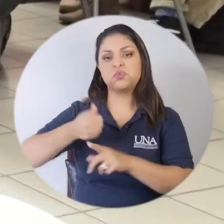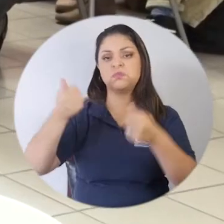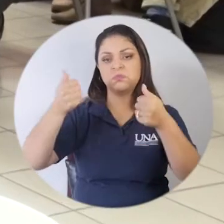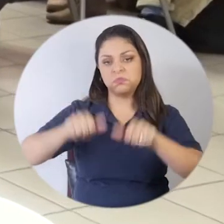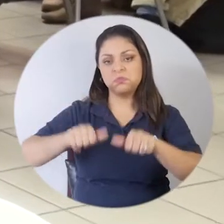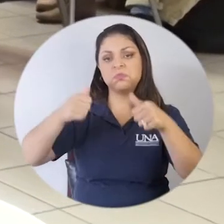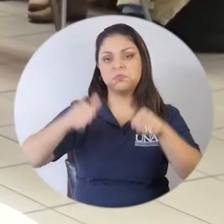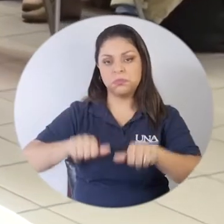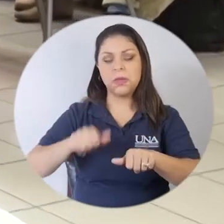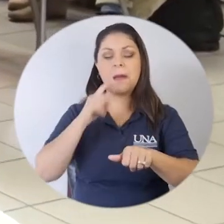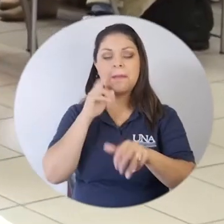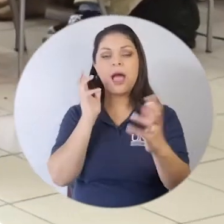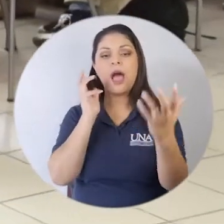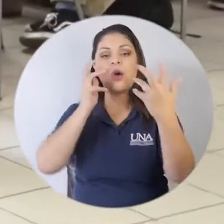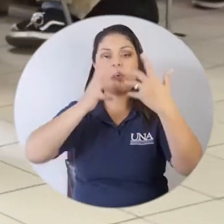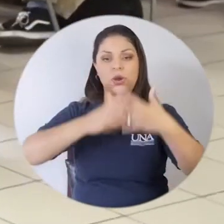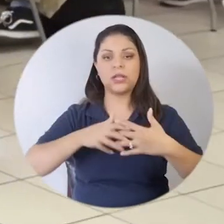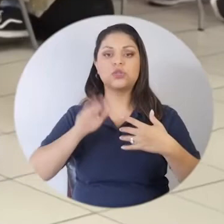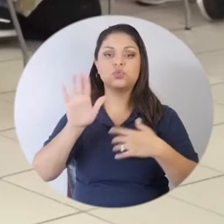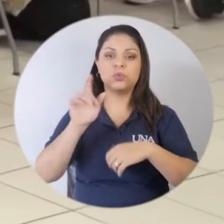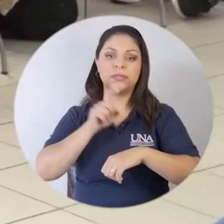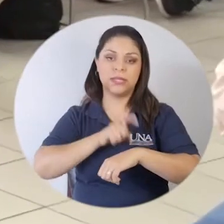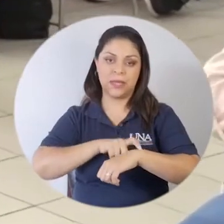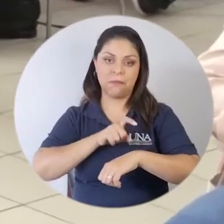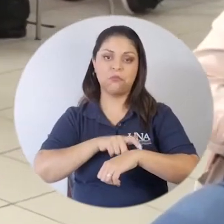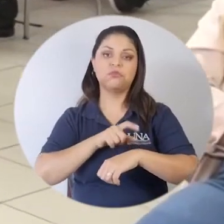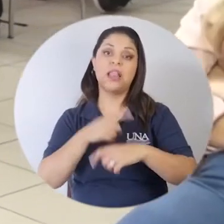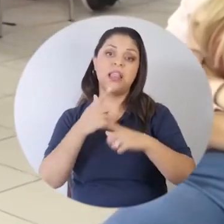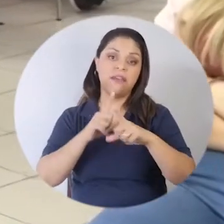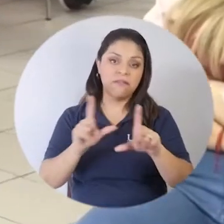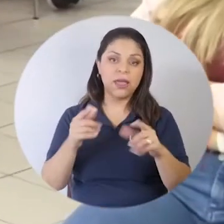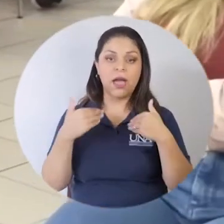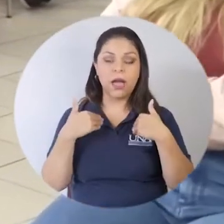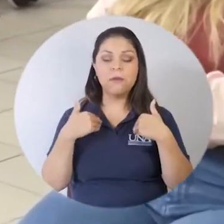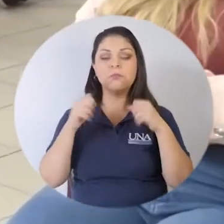cual fuera acorde también a los tiempos